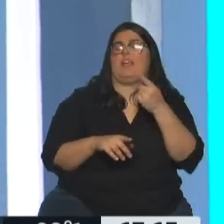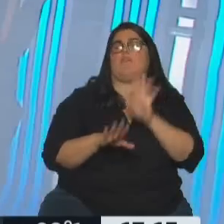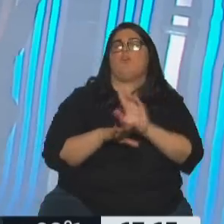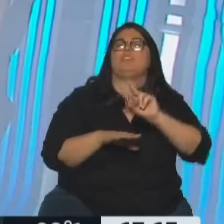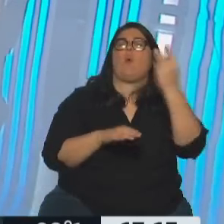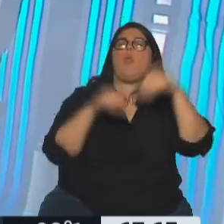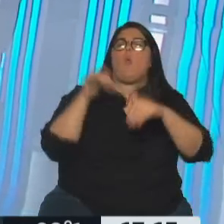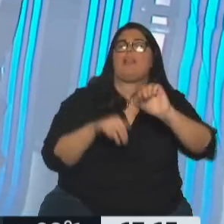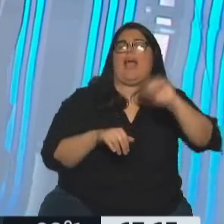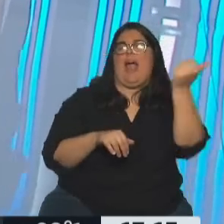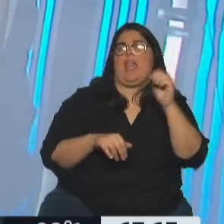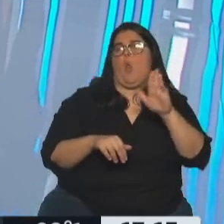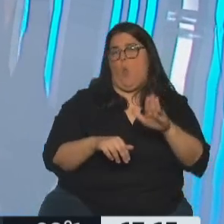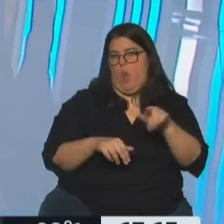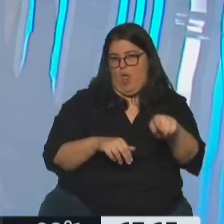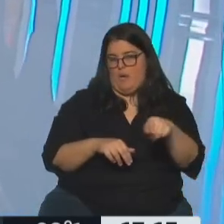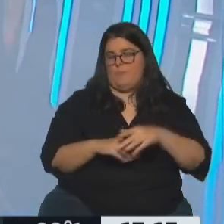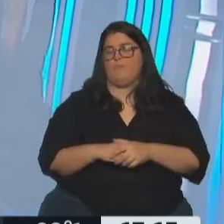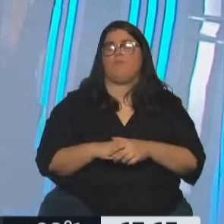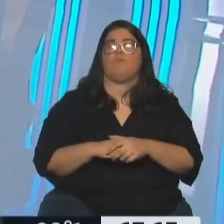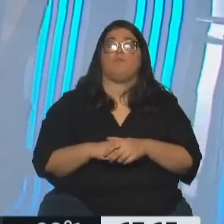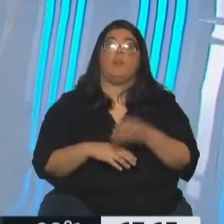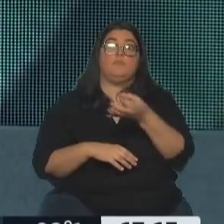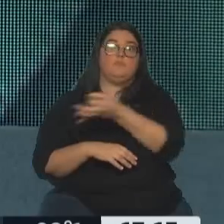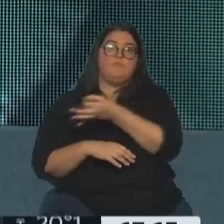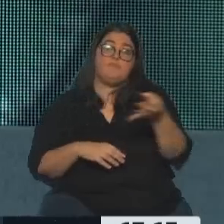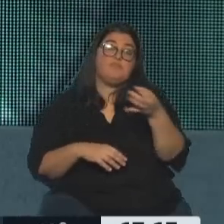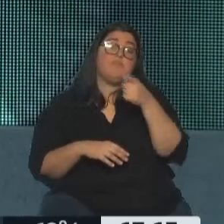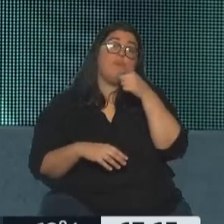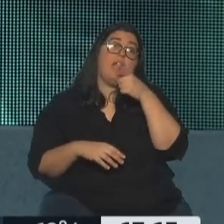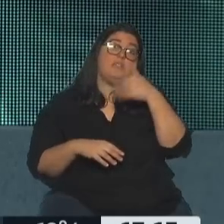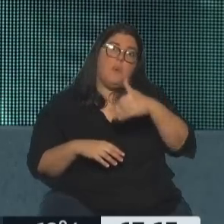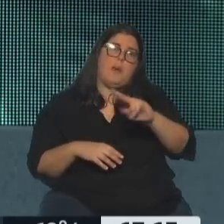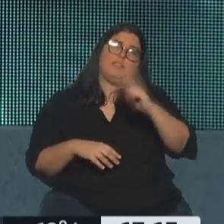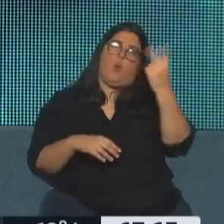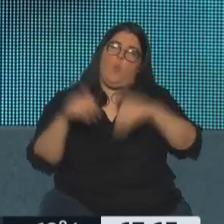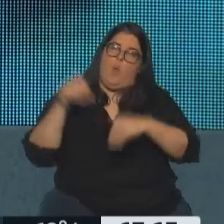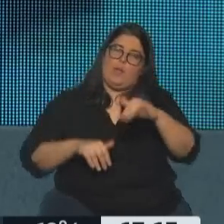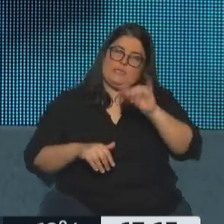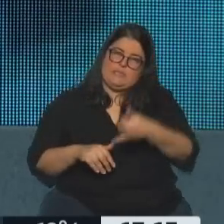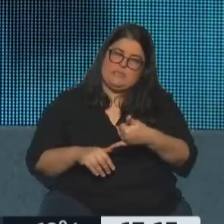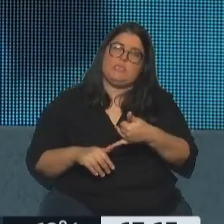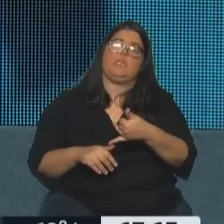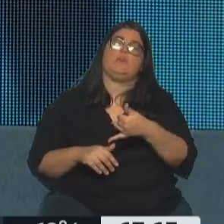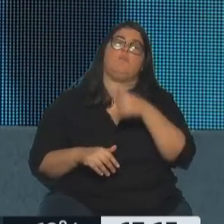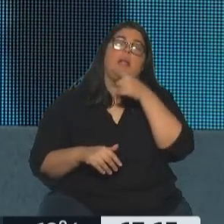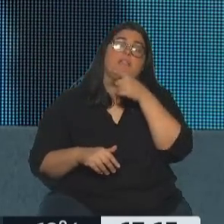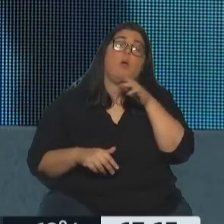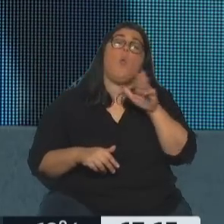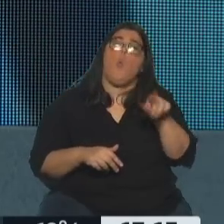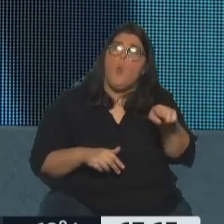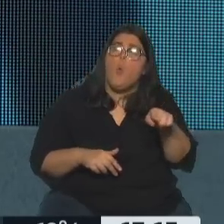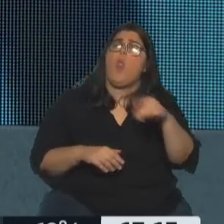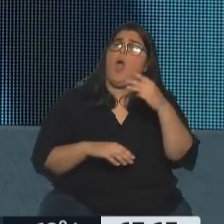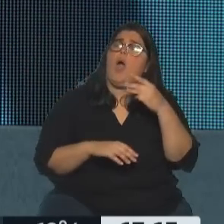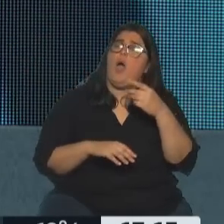Ignacio Lula da Silva. Sí, todo indicaría que va a haber segunda vuelta. La ventaja de Lula es aparentemente importante. De